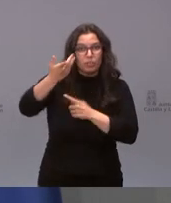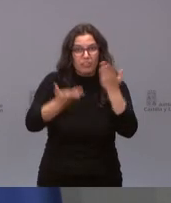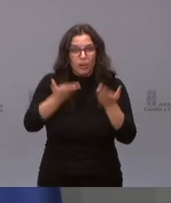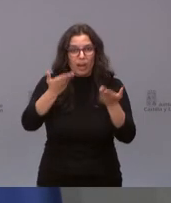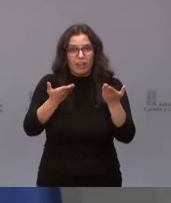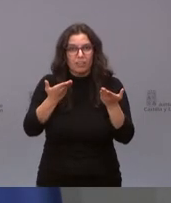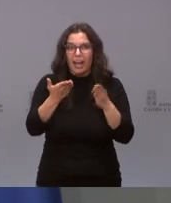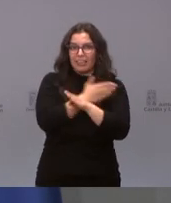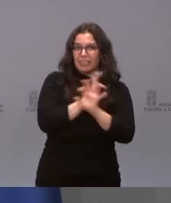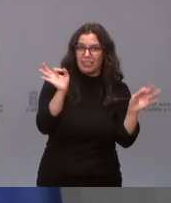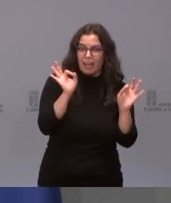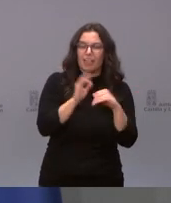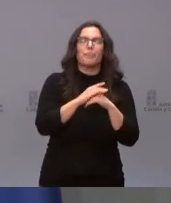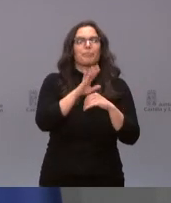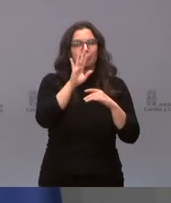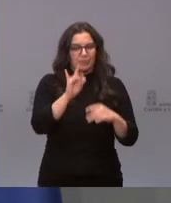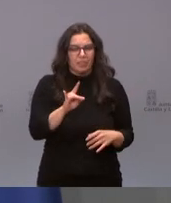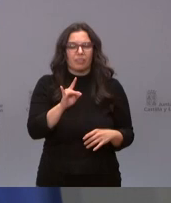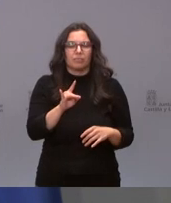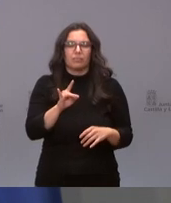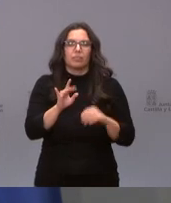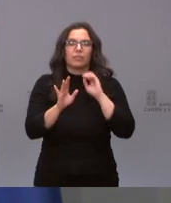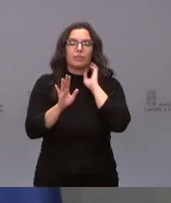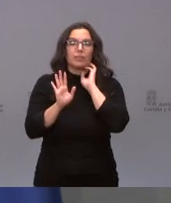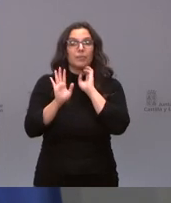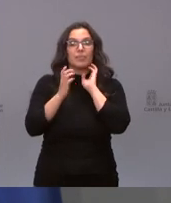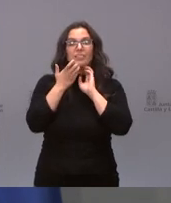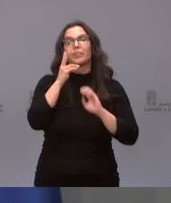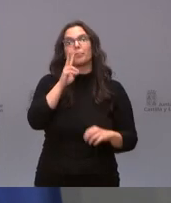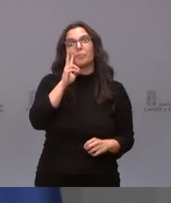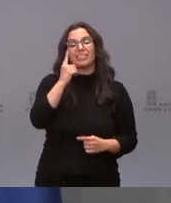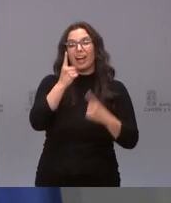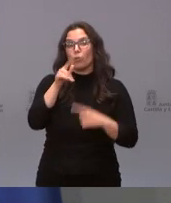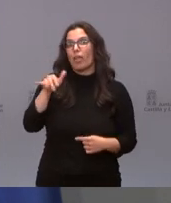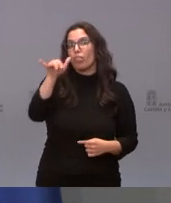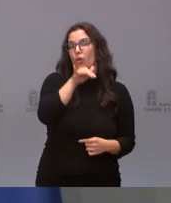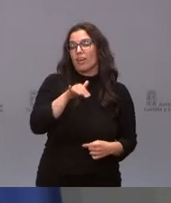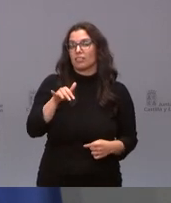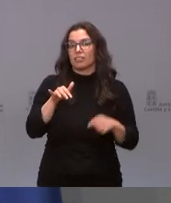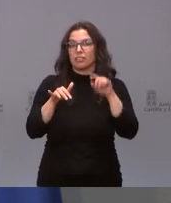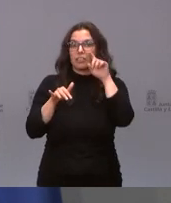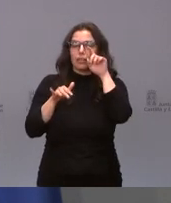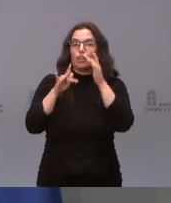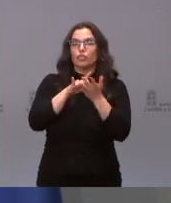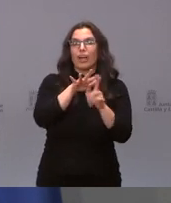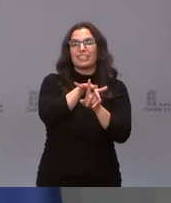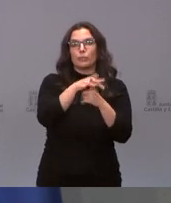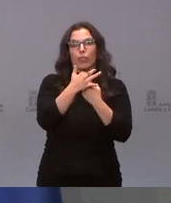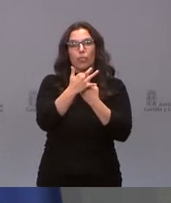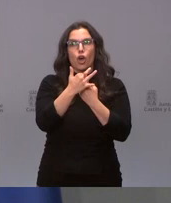es cierto pero mientras haya en determinados sitios que tienen unas situaciones que son